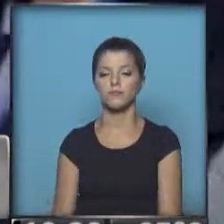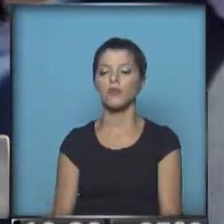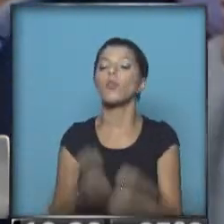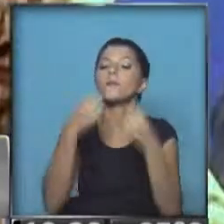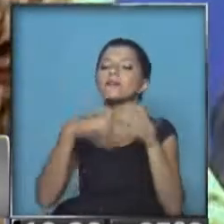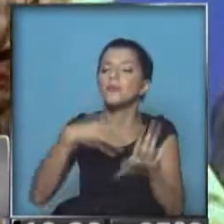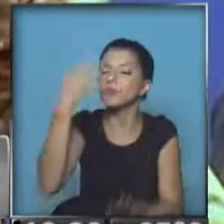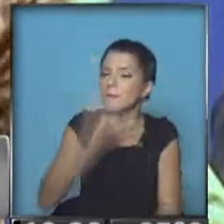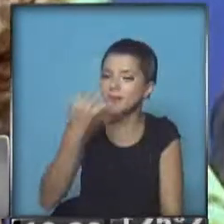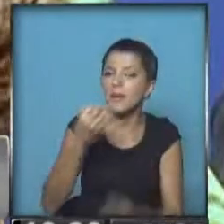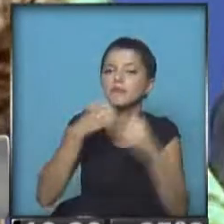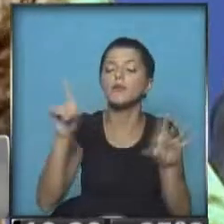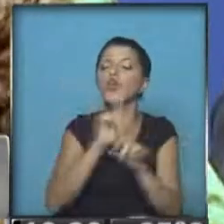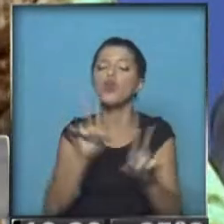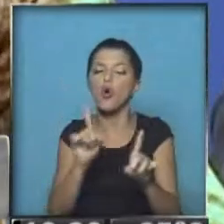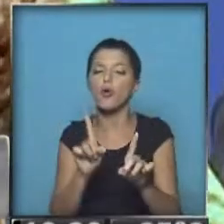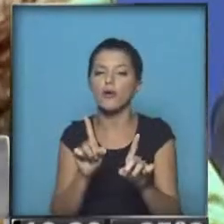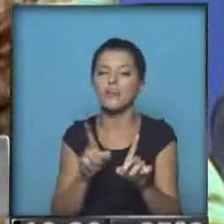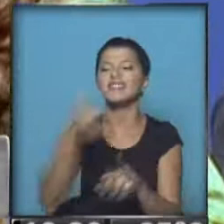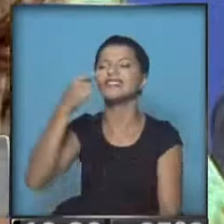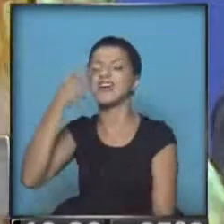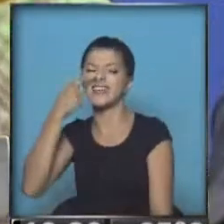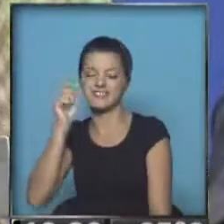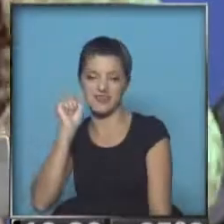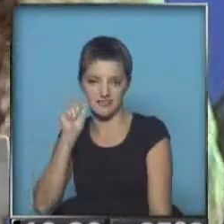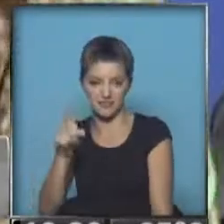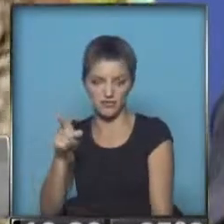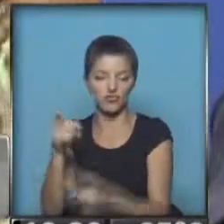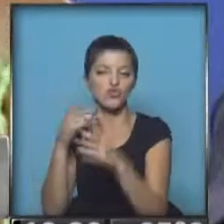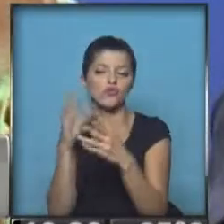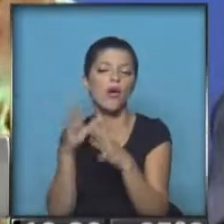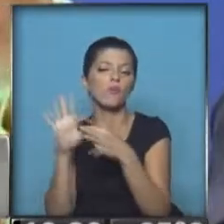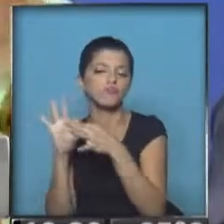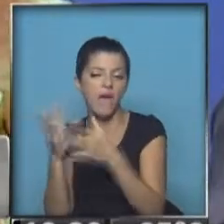realmente no a afectar o a tocar intereses, porque en definitiva